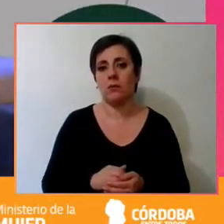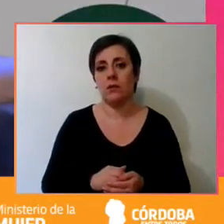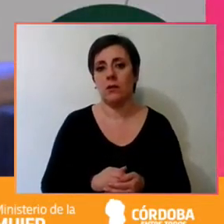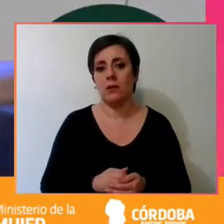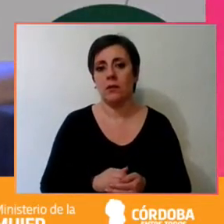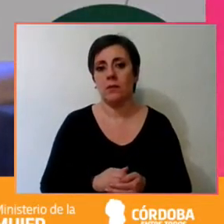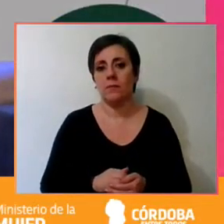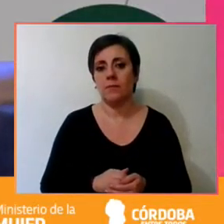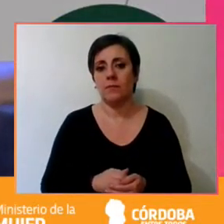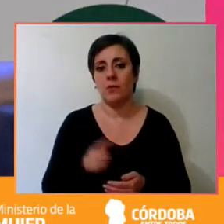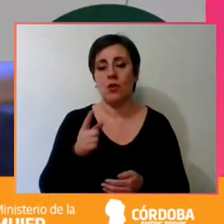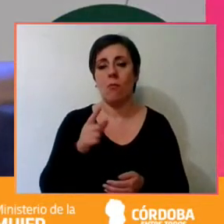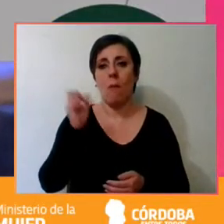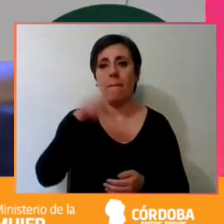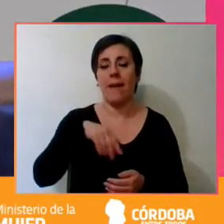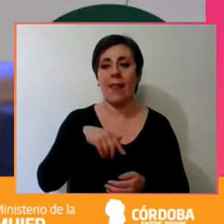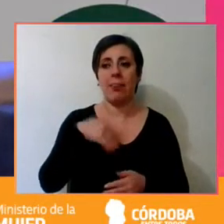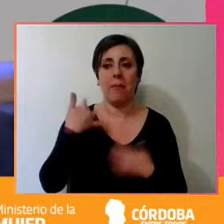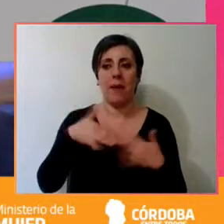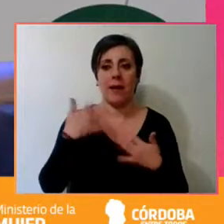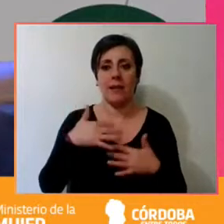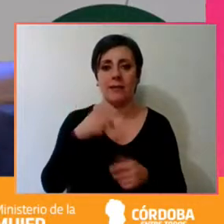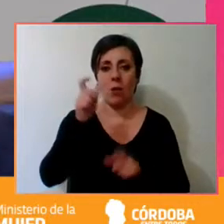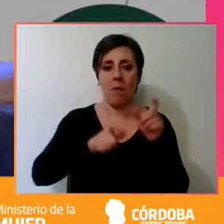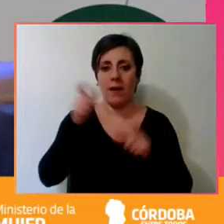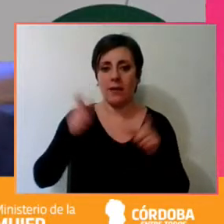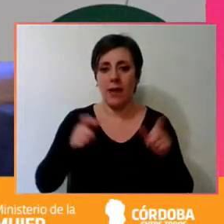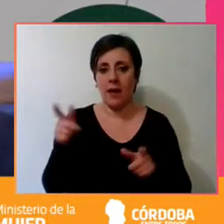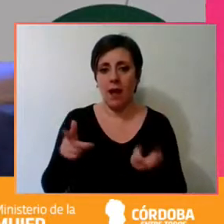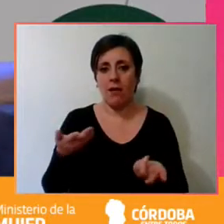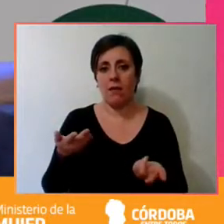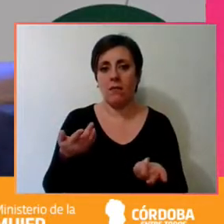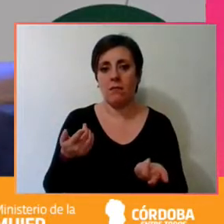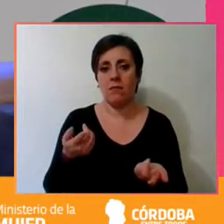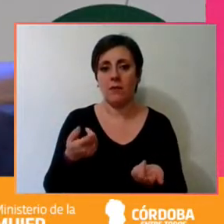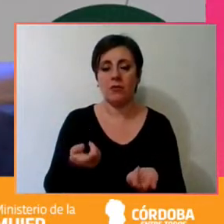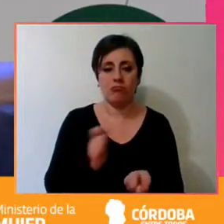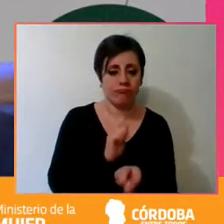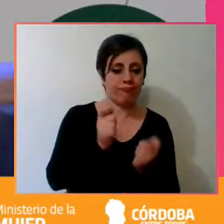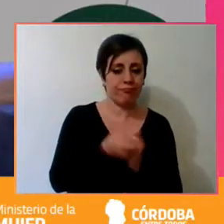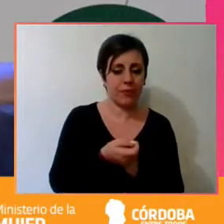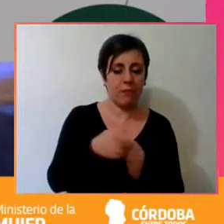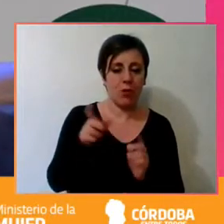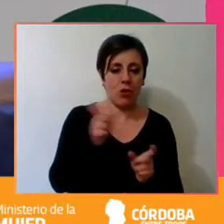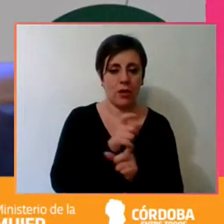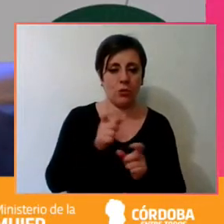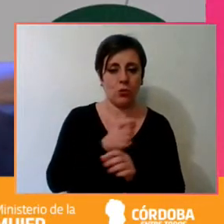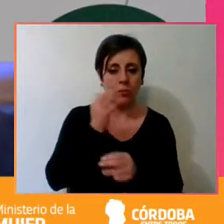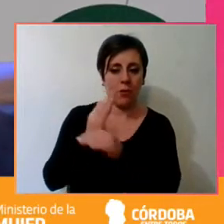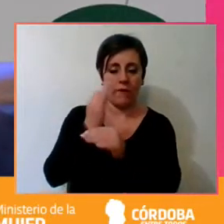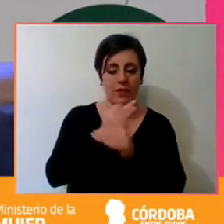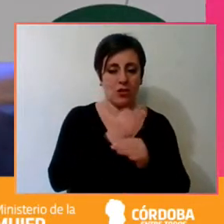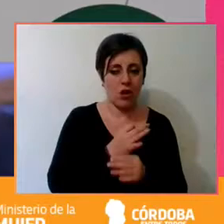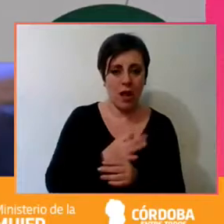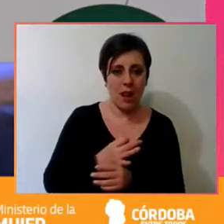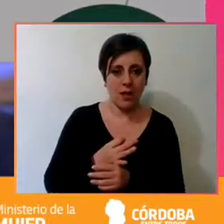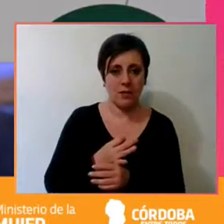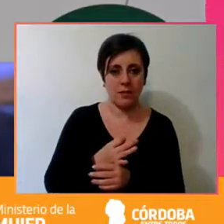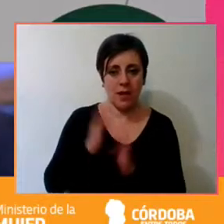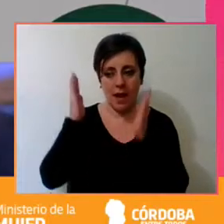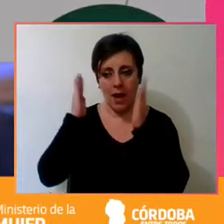un plan de emergencia humanitaria. Para ello se ha reestructurado todos los profesionales del polo en la atención.